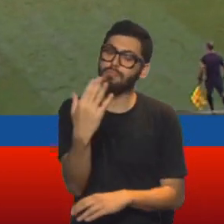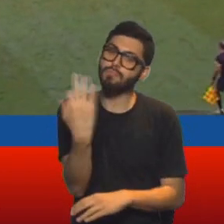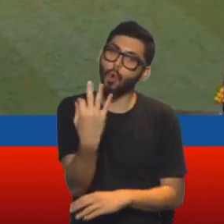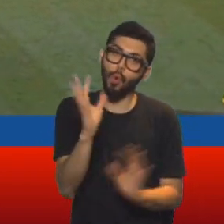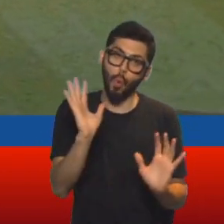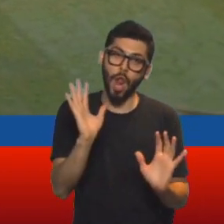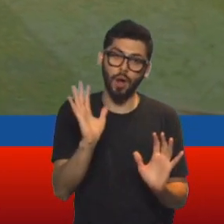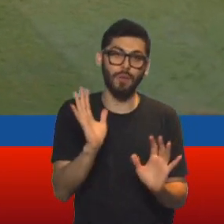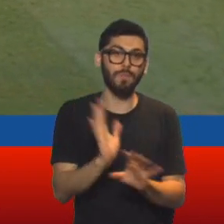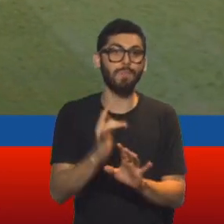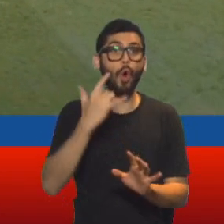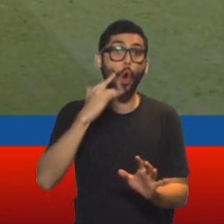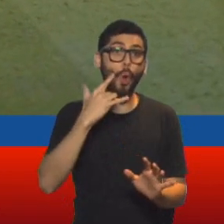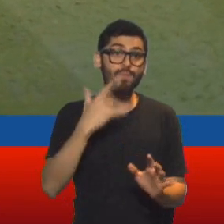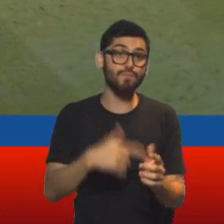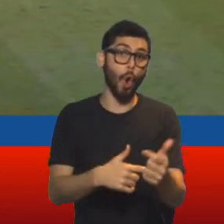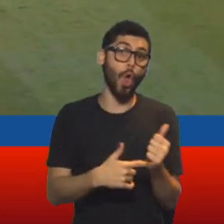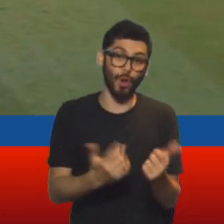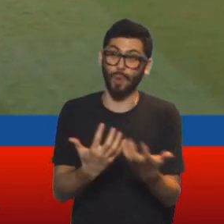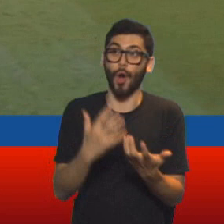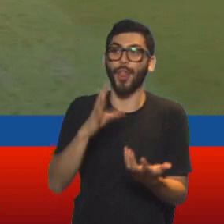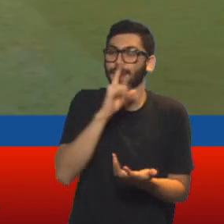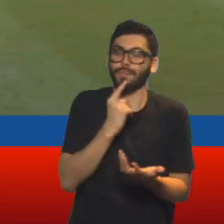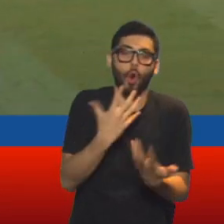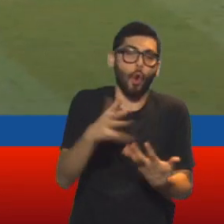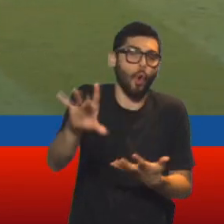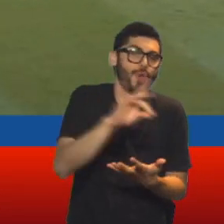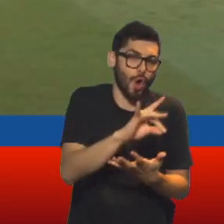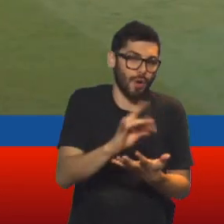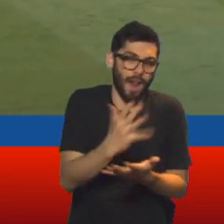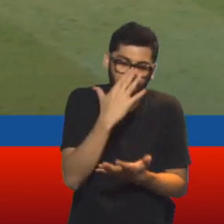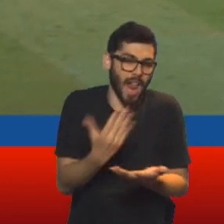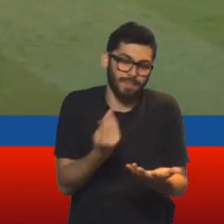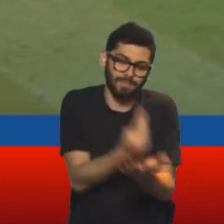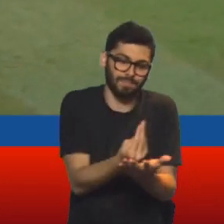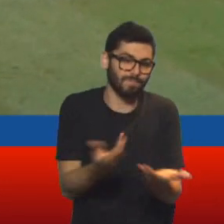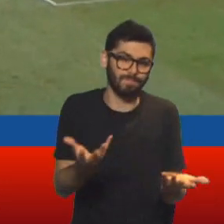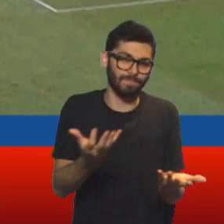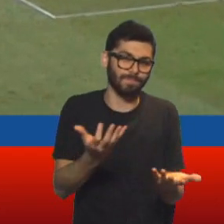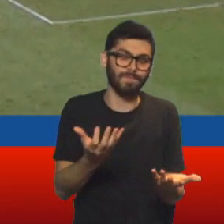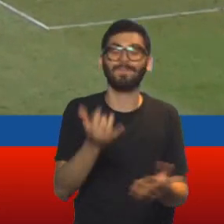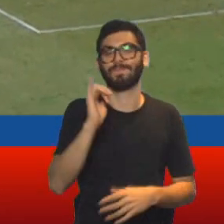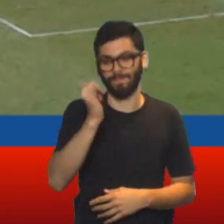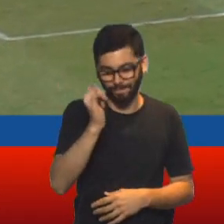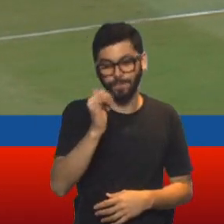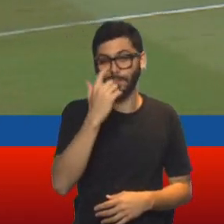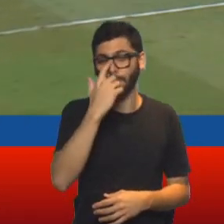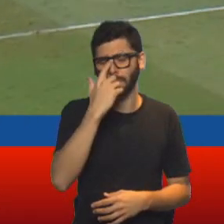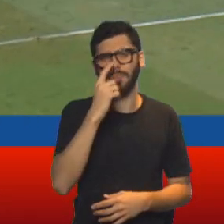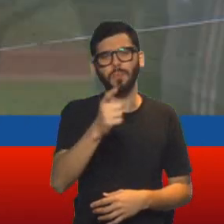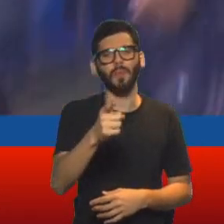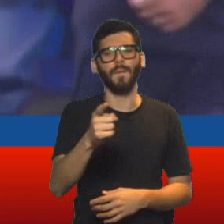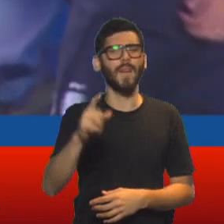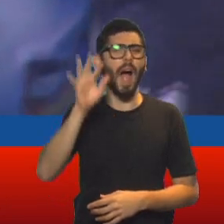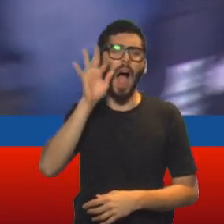esa versatilidad que le dijo Scaloni que lo tiene que convocar, básicamente. Se ganó un lugar claro, así. Claro, claro. Ahora, recién decía